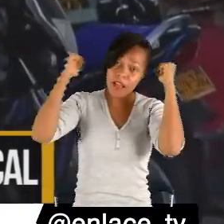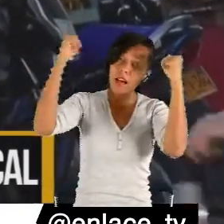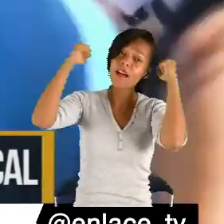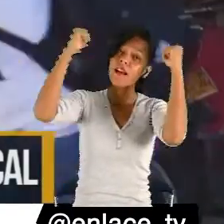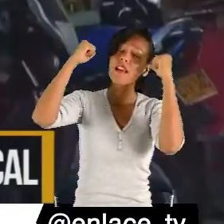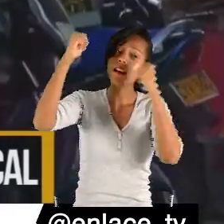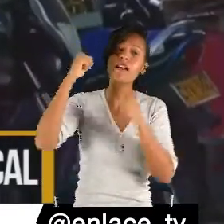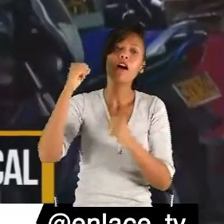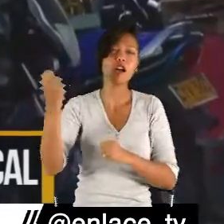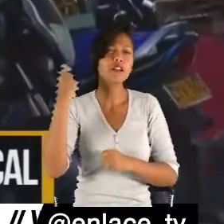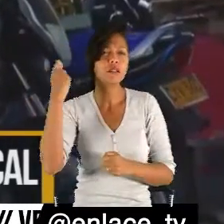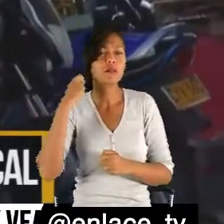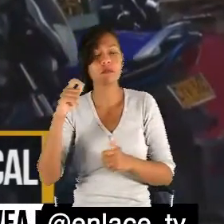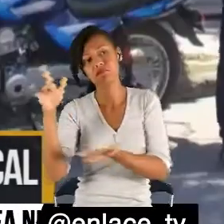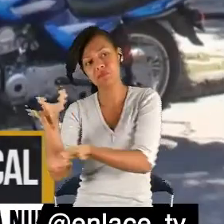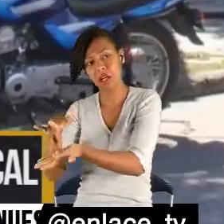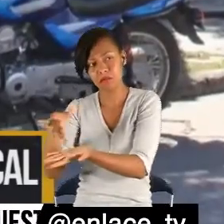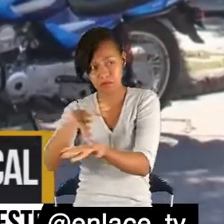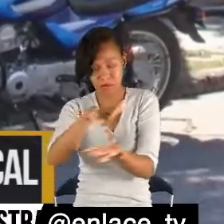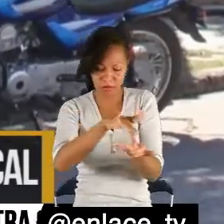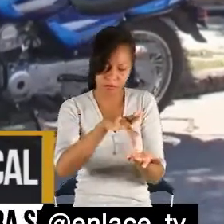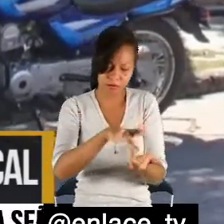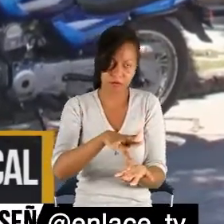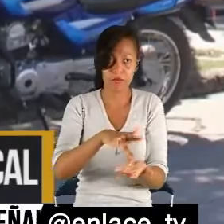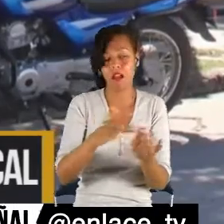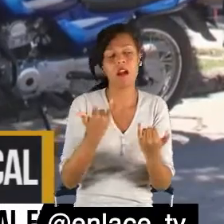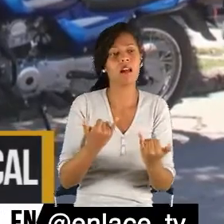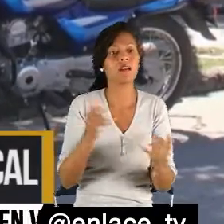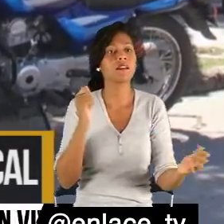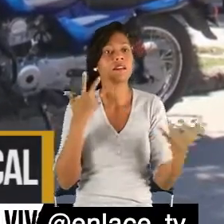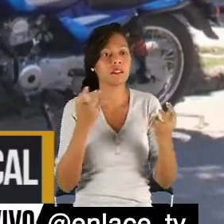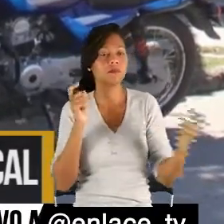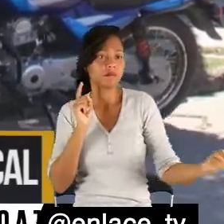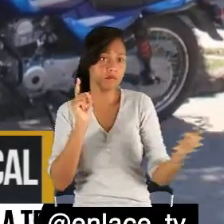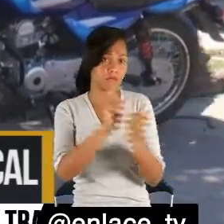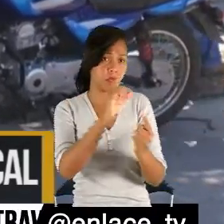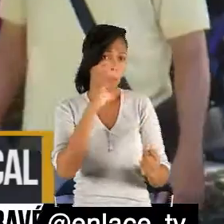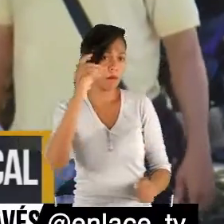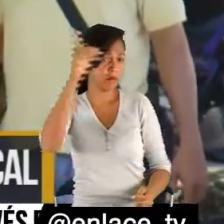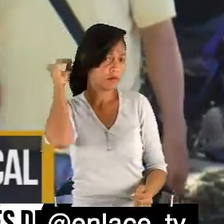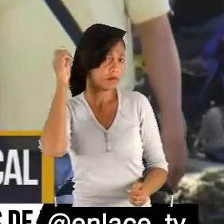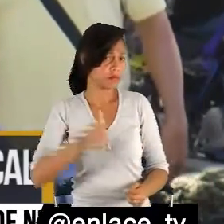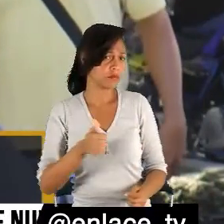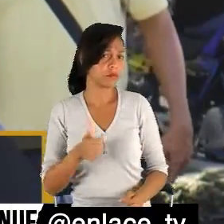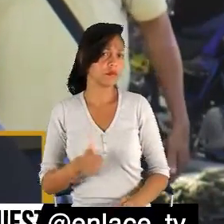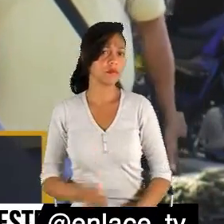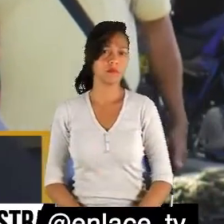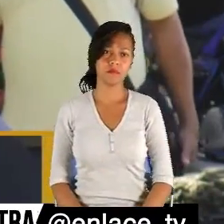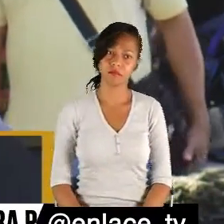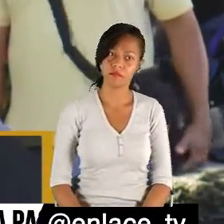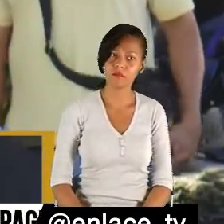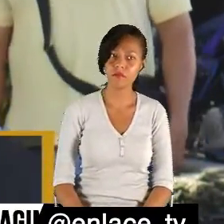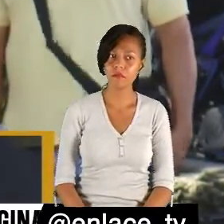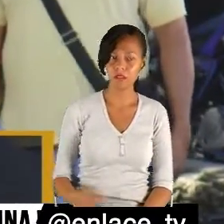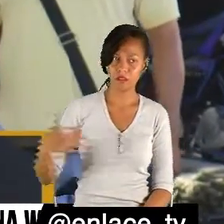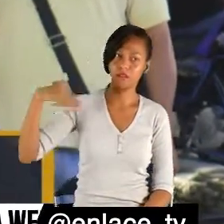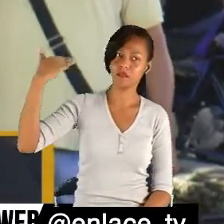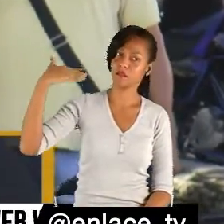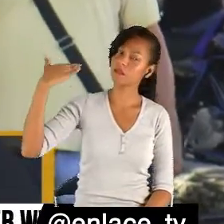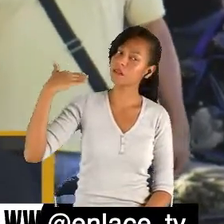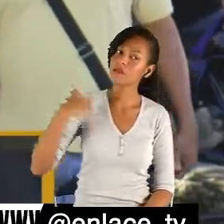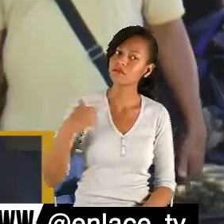y en distintos puntos esta vez quieren un diálogo directo con el mandatario que desde hace tiempo crear un